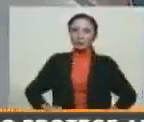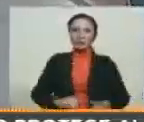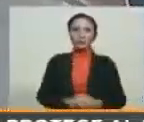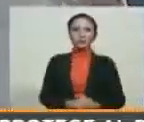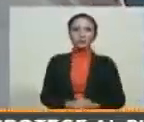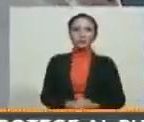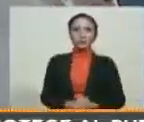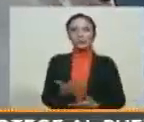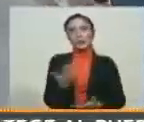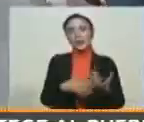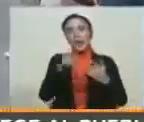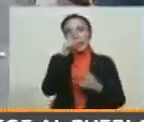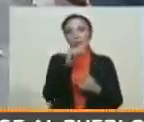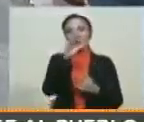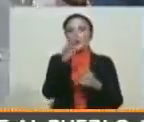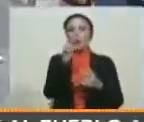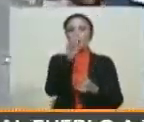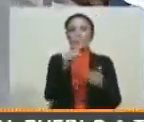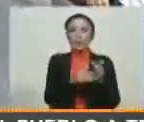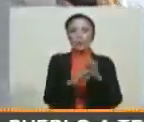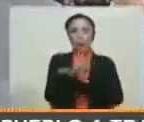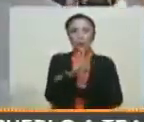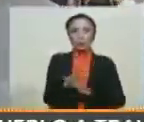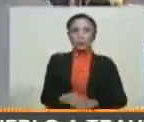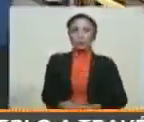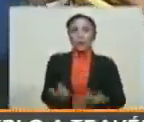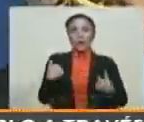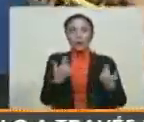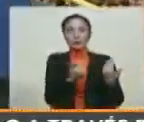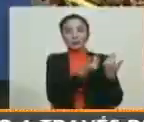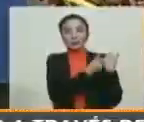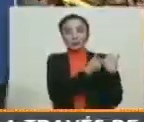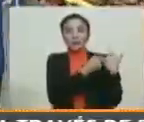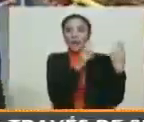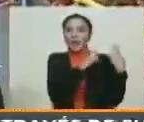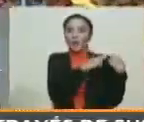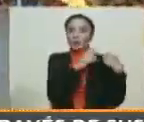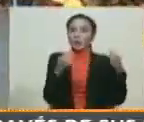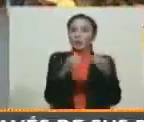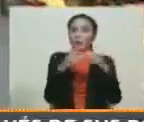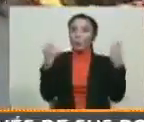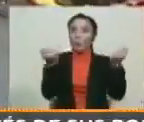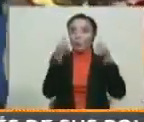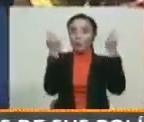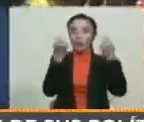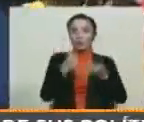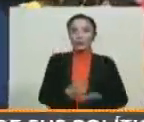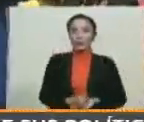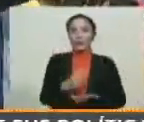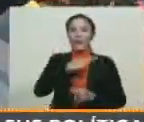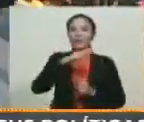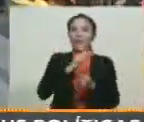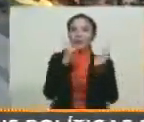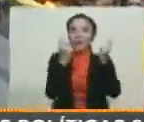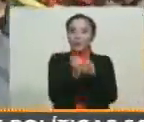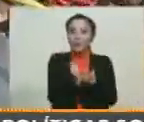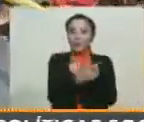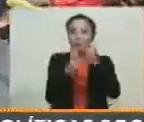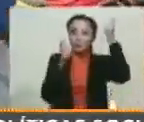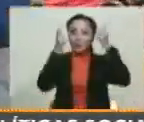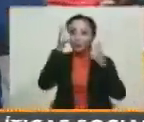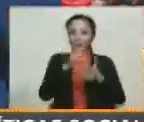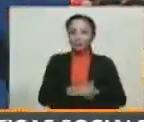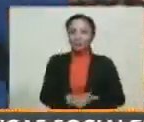en el año 2004 me designaron jefe del comando de campaña del referéndum revocatorio de